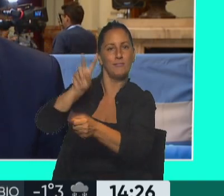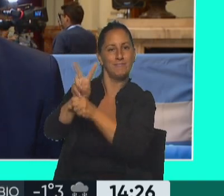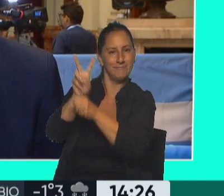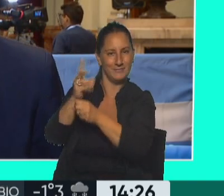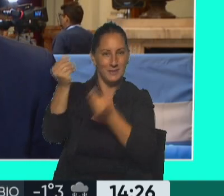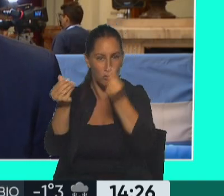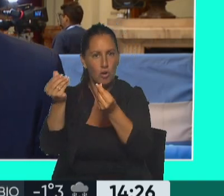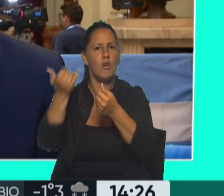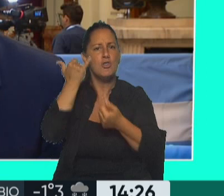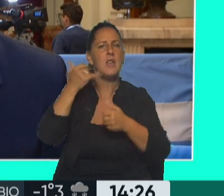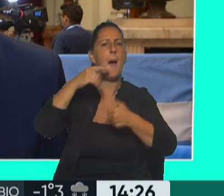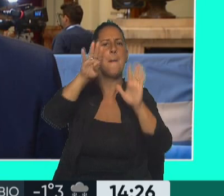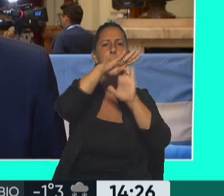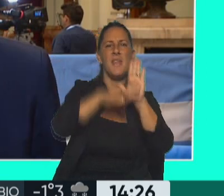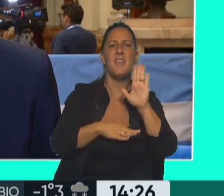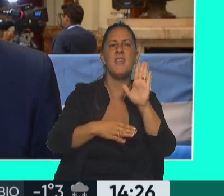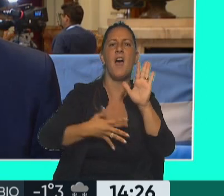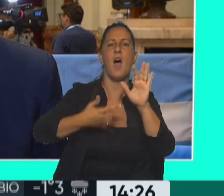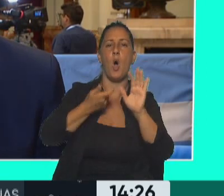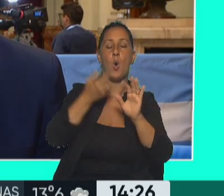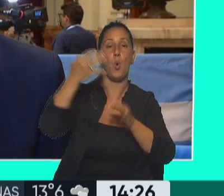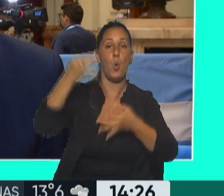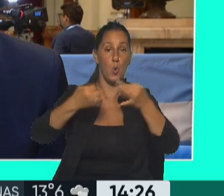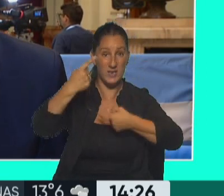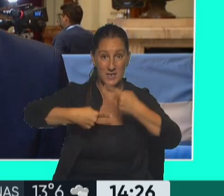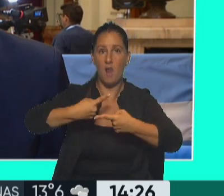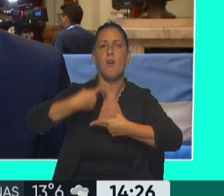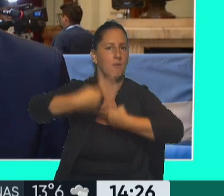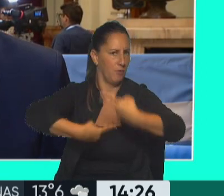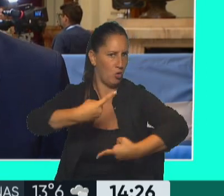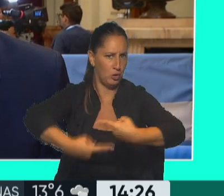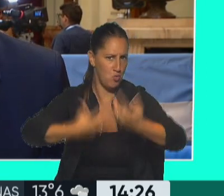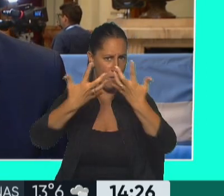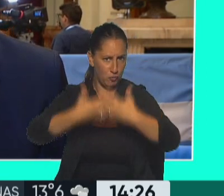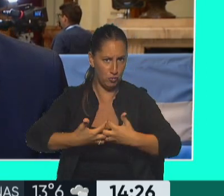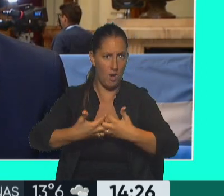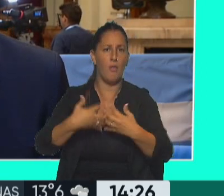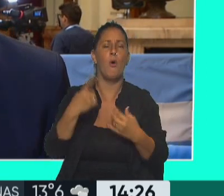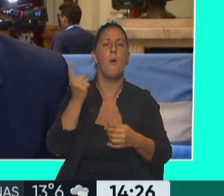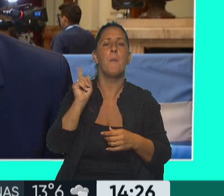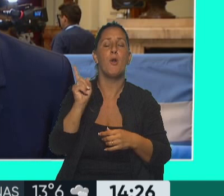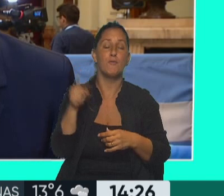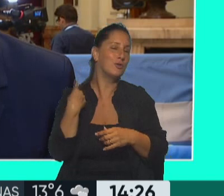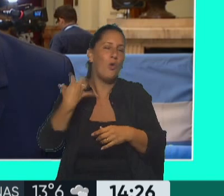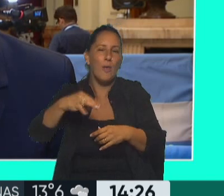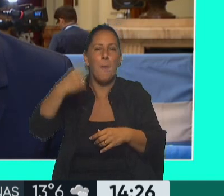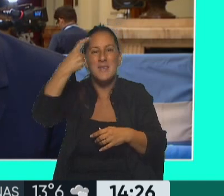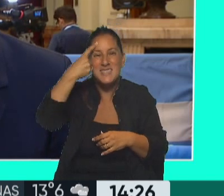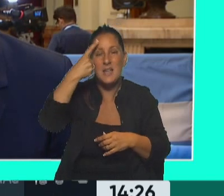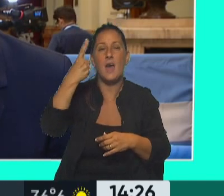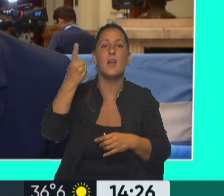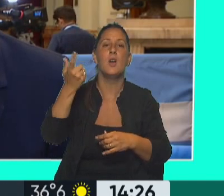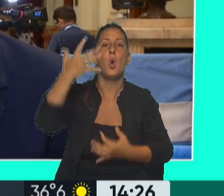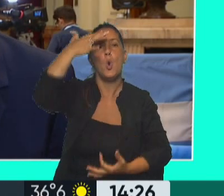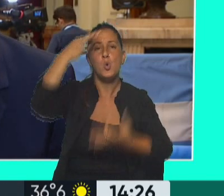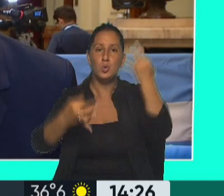distintas medidas y acciones judiciales que entiendo siguen en curso. Lógicamente tenemos que entender que es un fallo